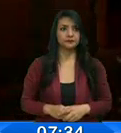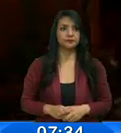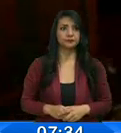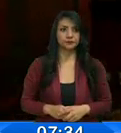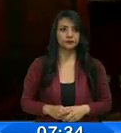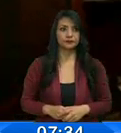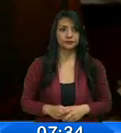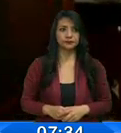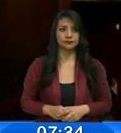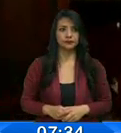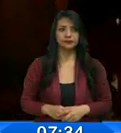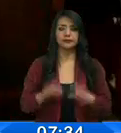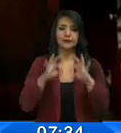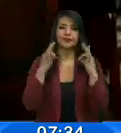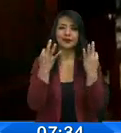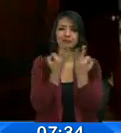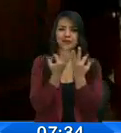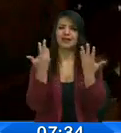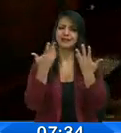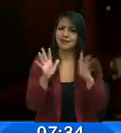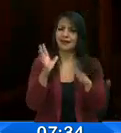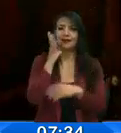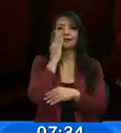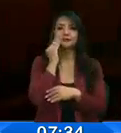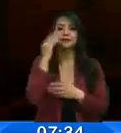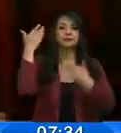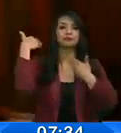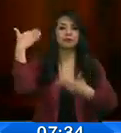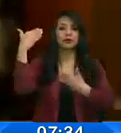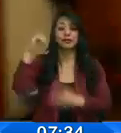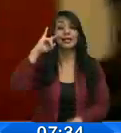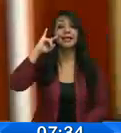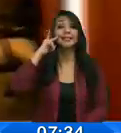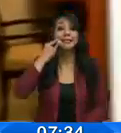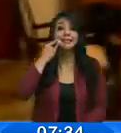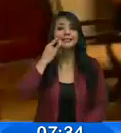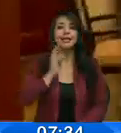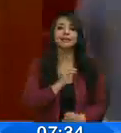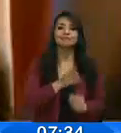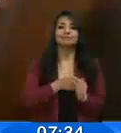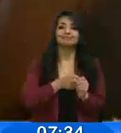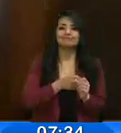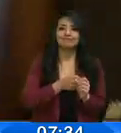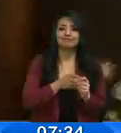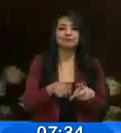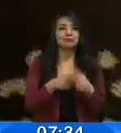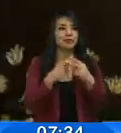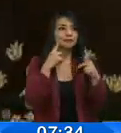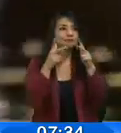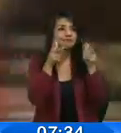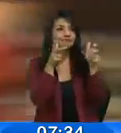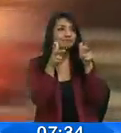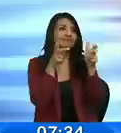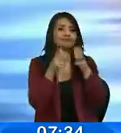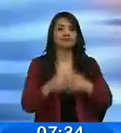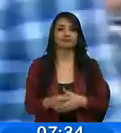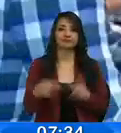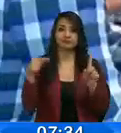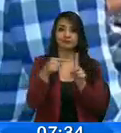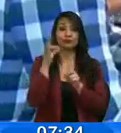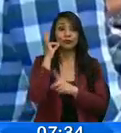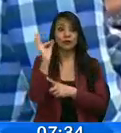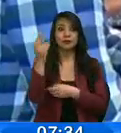Viene de familia política. Desde muy pequeña se involucró en esta inmersa actividad. Calderón ha sido pionera de